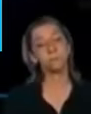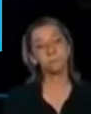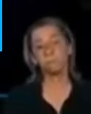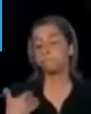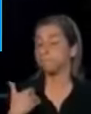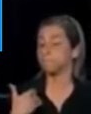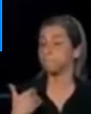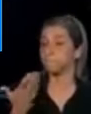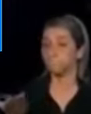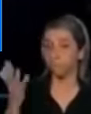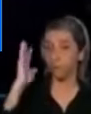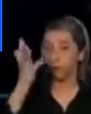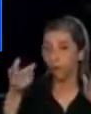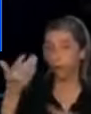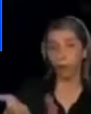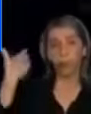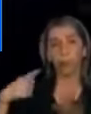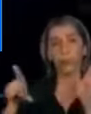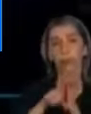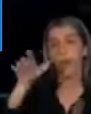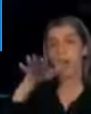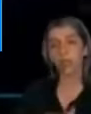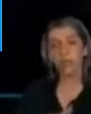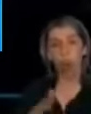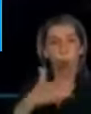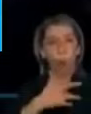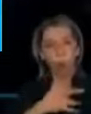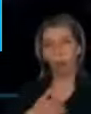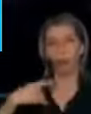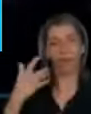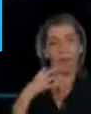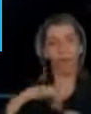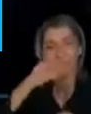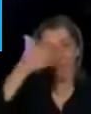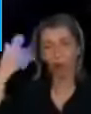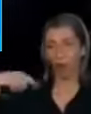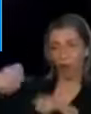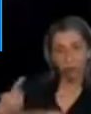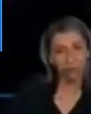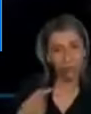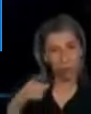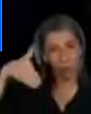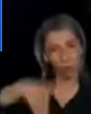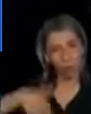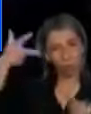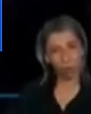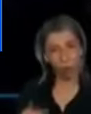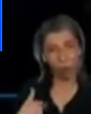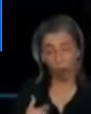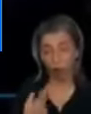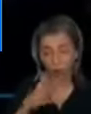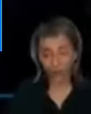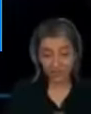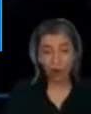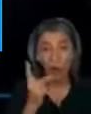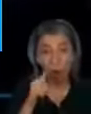Entonces, digo, esa foto, digamos, de la disconformidad significa que en realidad los votos no son de nadie. Digo, si